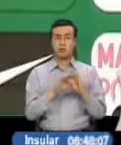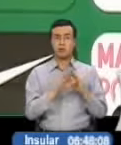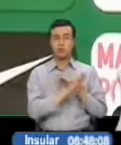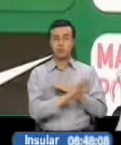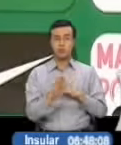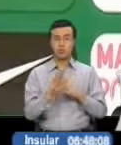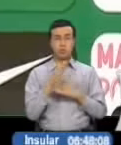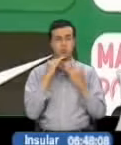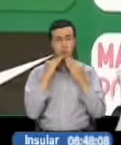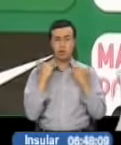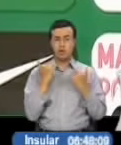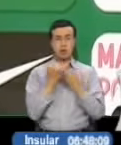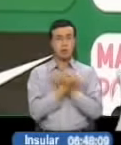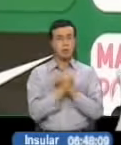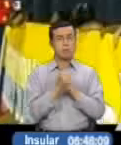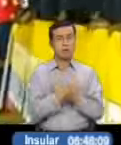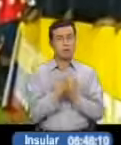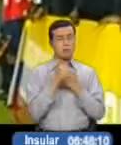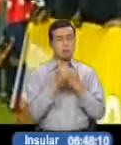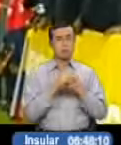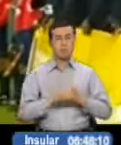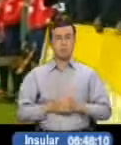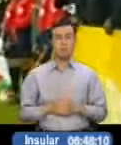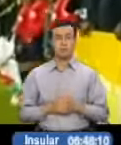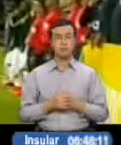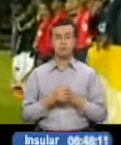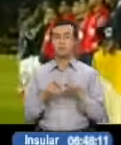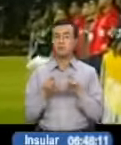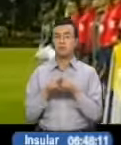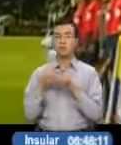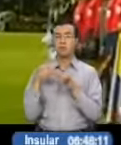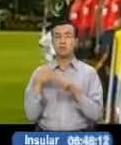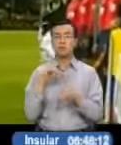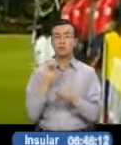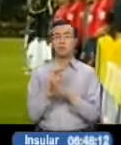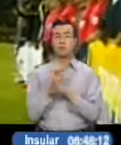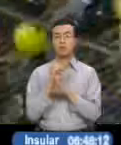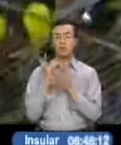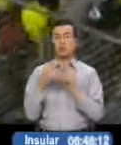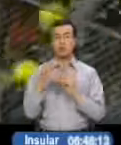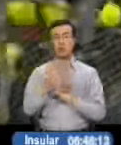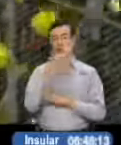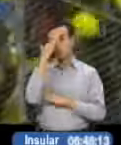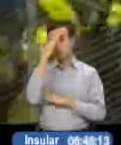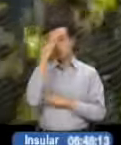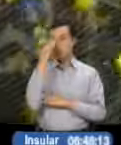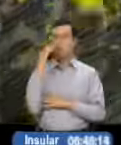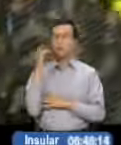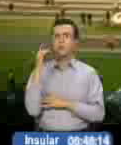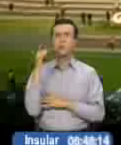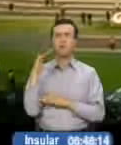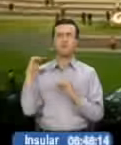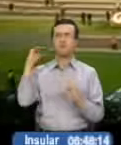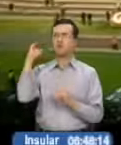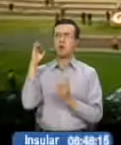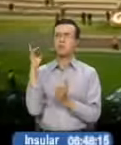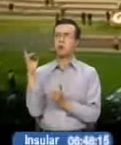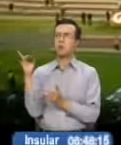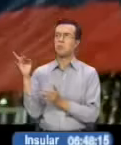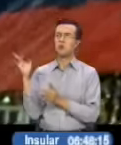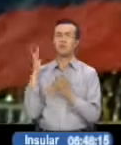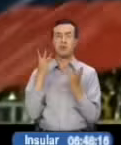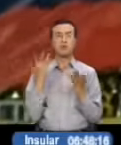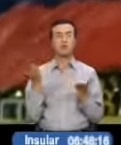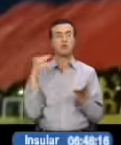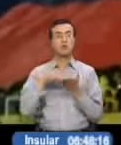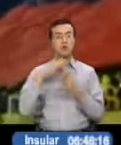esas bondades que tiene Independiente del Valle. Por su parte, el club ecuatoriano, ahora conocido como Matagigantes de Sudamérica, buscará